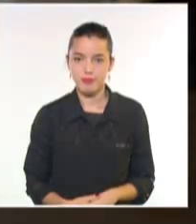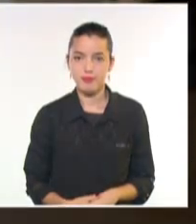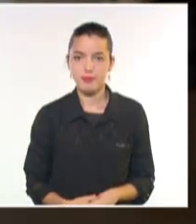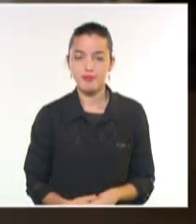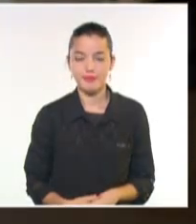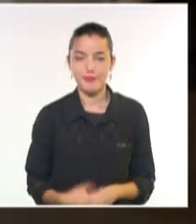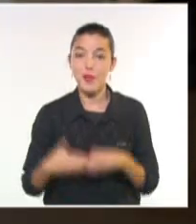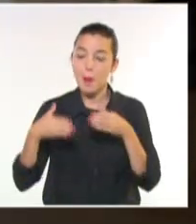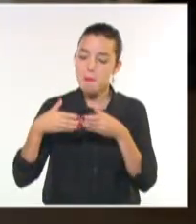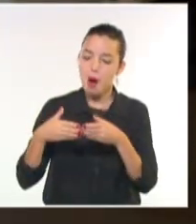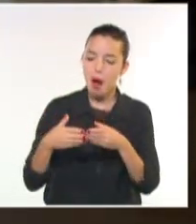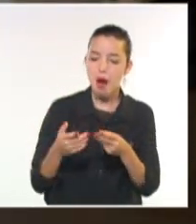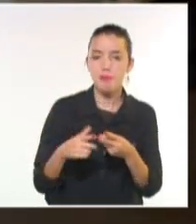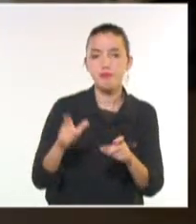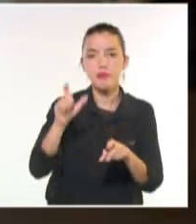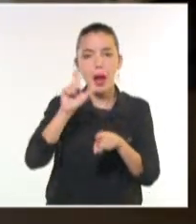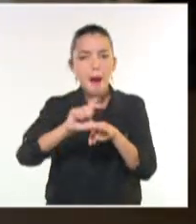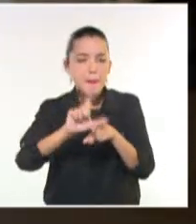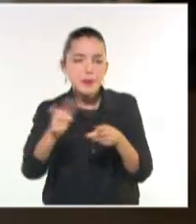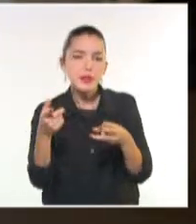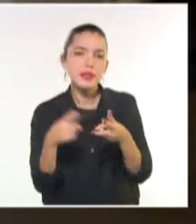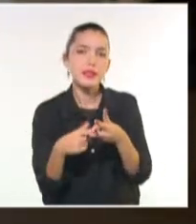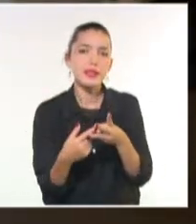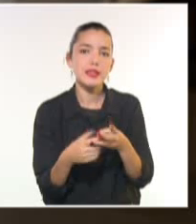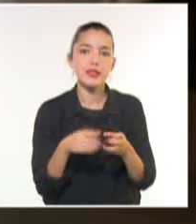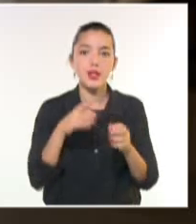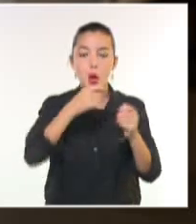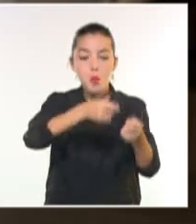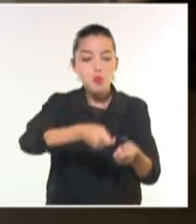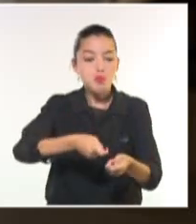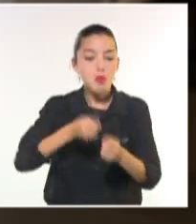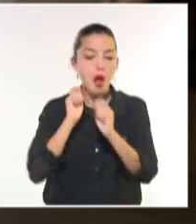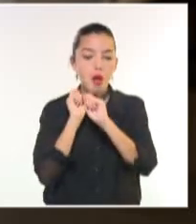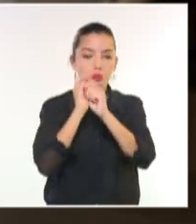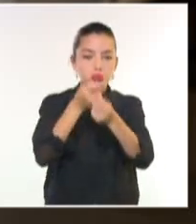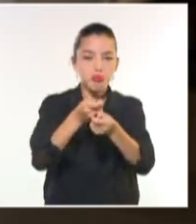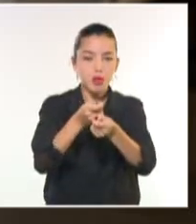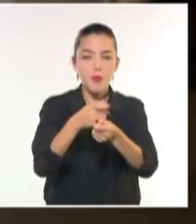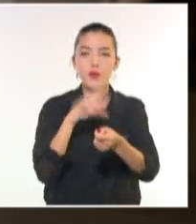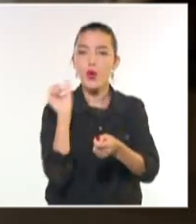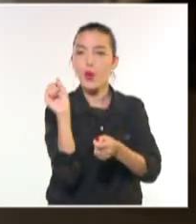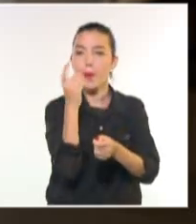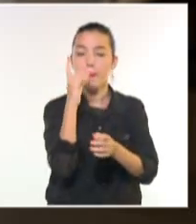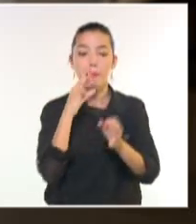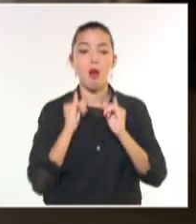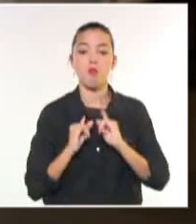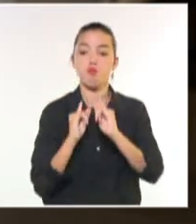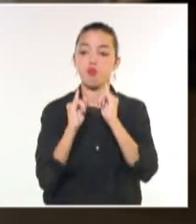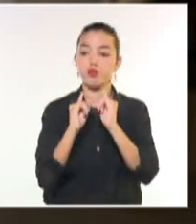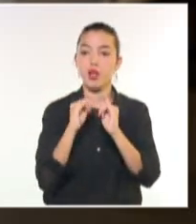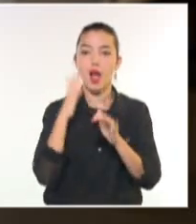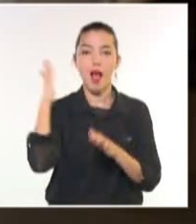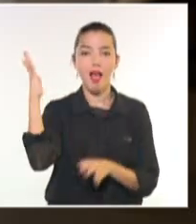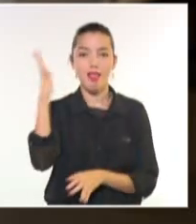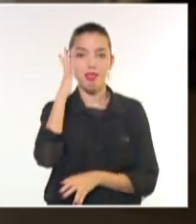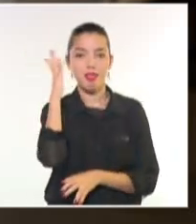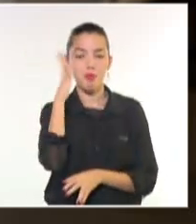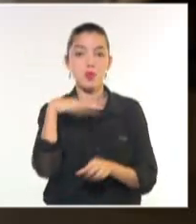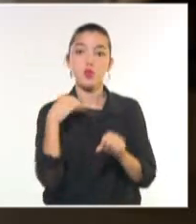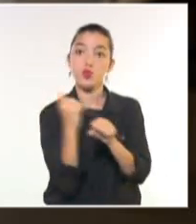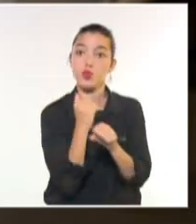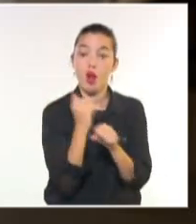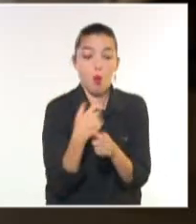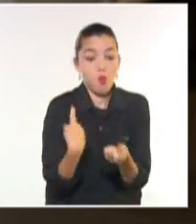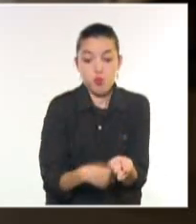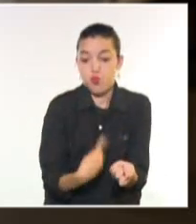Marineros, campesinos, pescadores. Fueron ellos los primeros que buscaron cómo pronosticar el estado del tiempo porque sus labores cotidianas